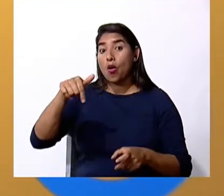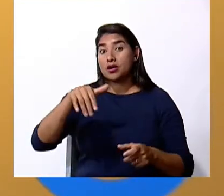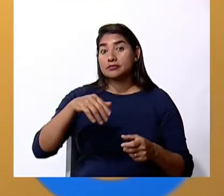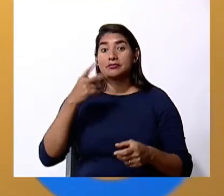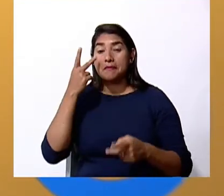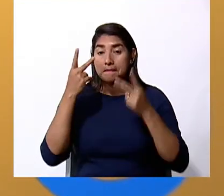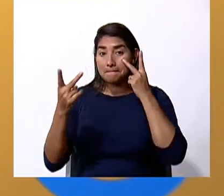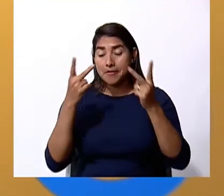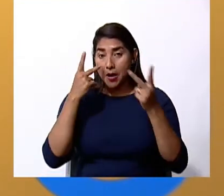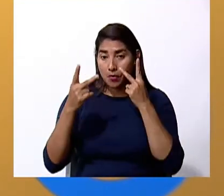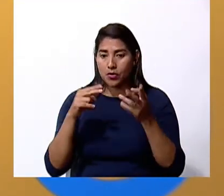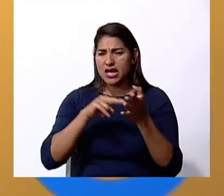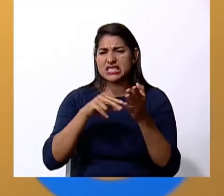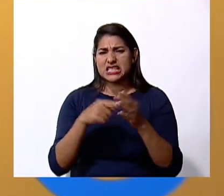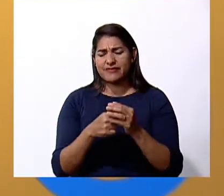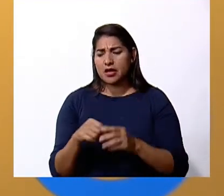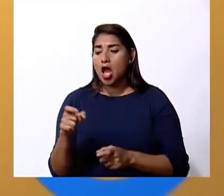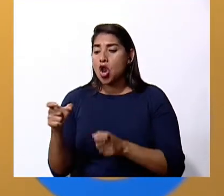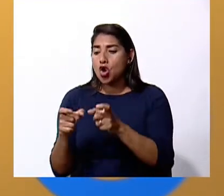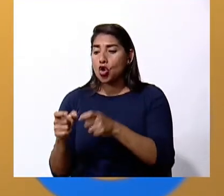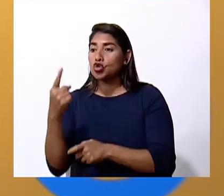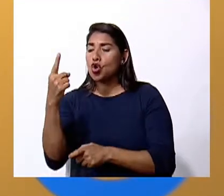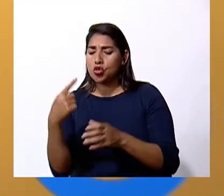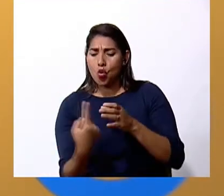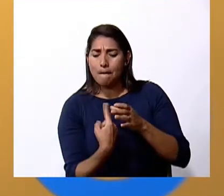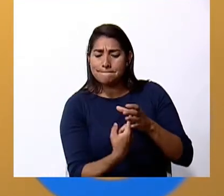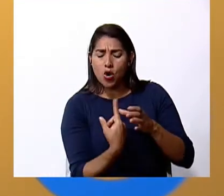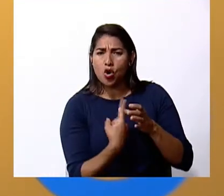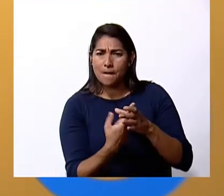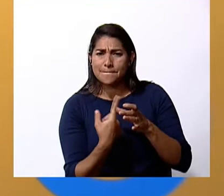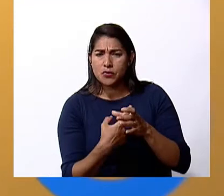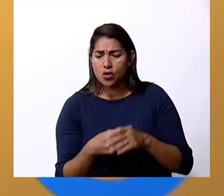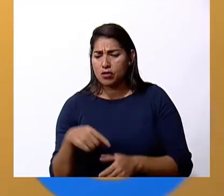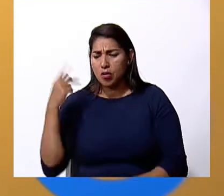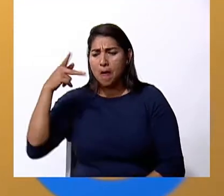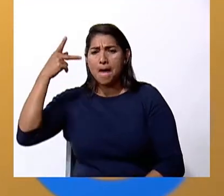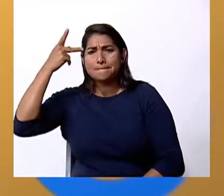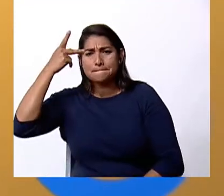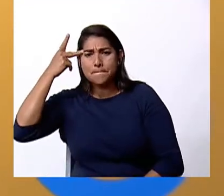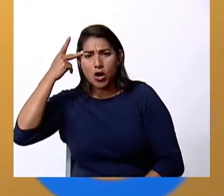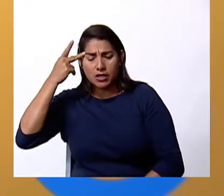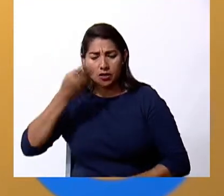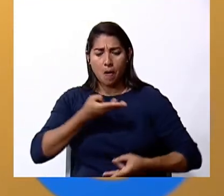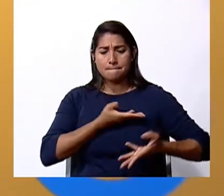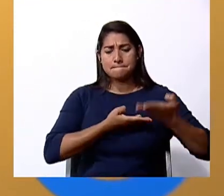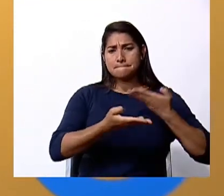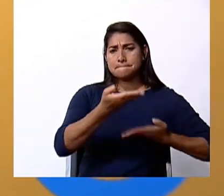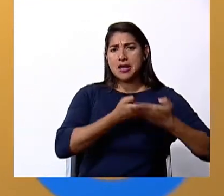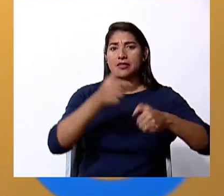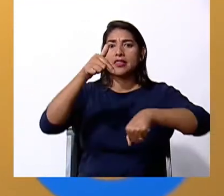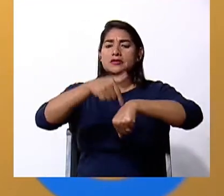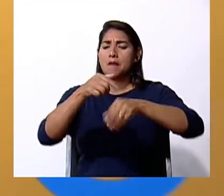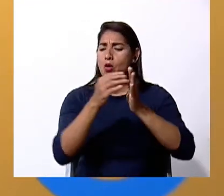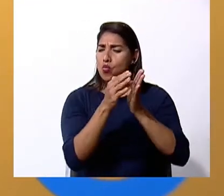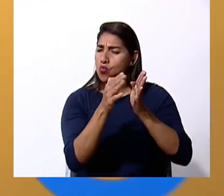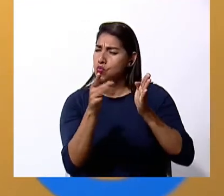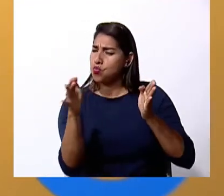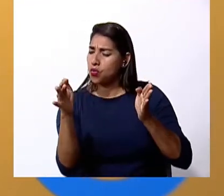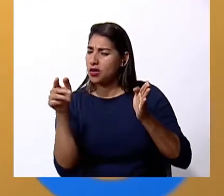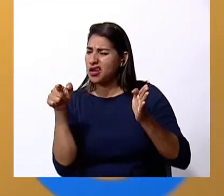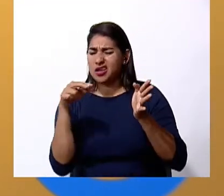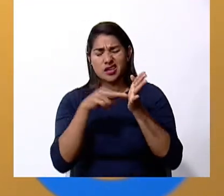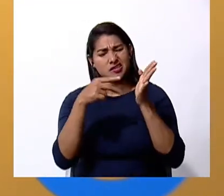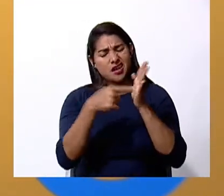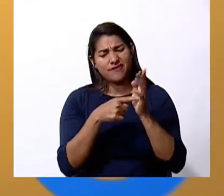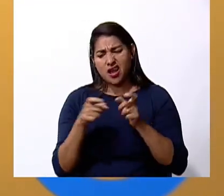ver lo que era el monopolio. El monopolio era la política mercantilista de esa época. ¿Qué significaba